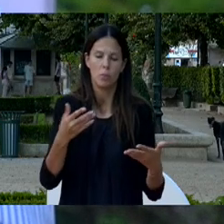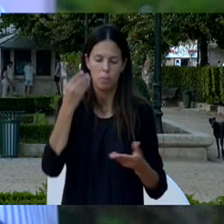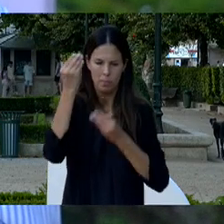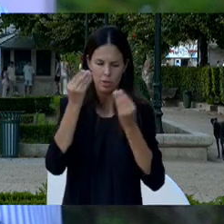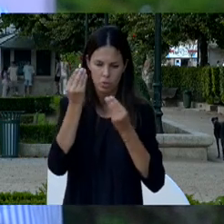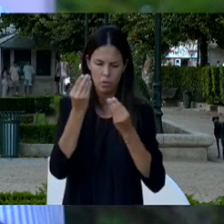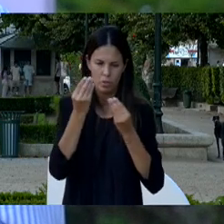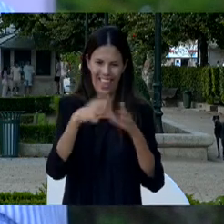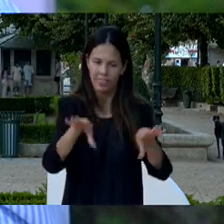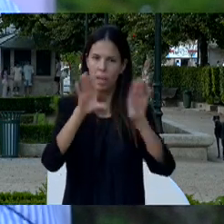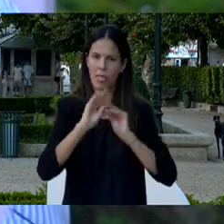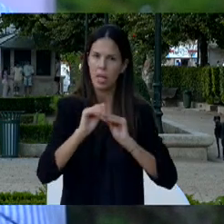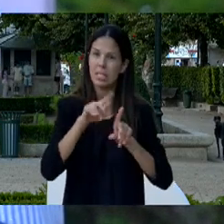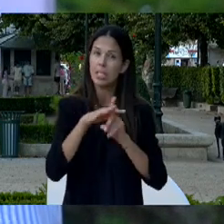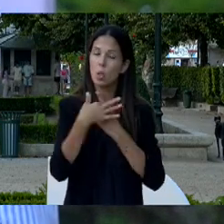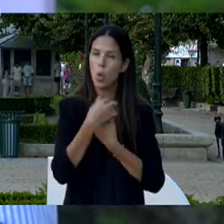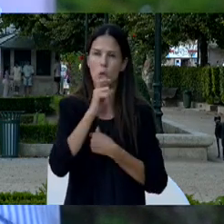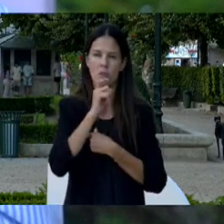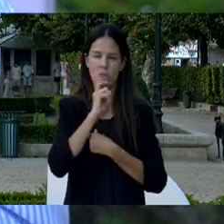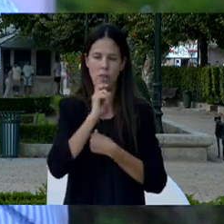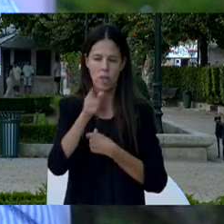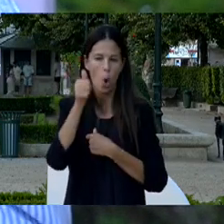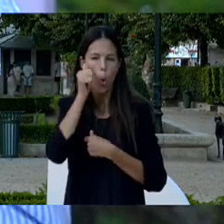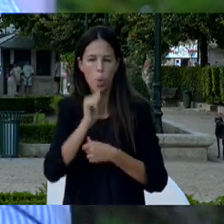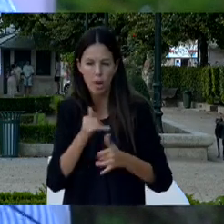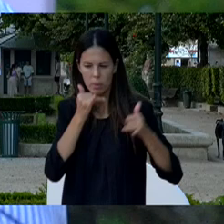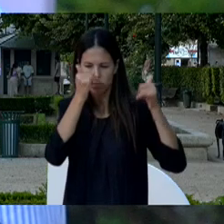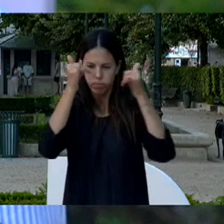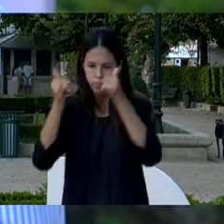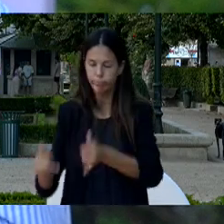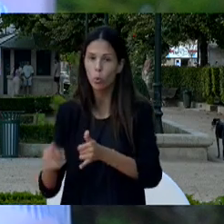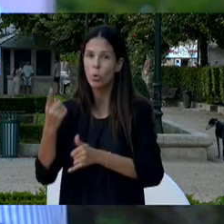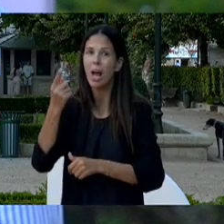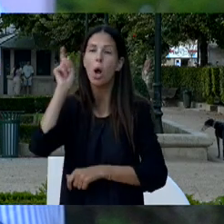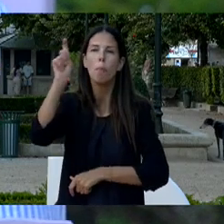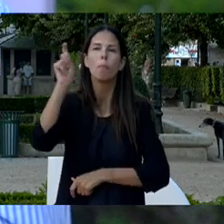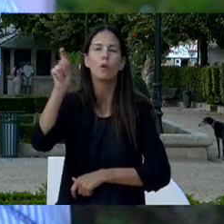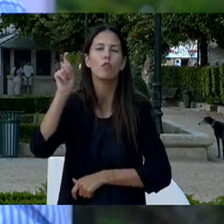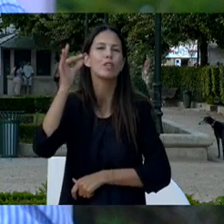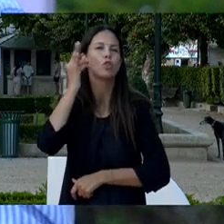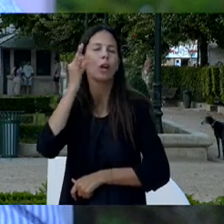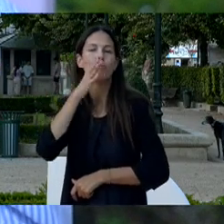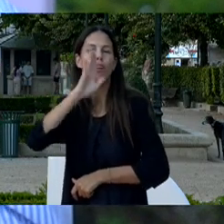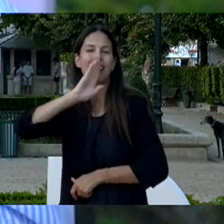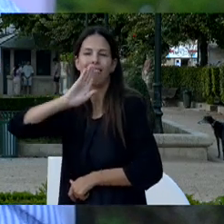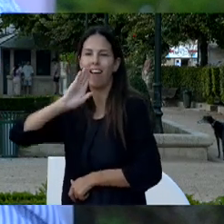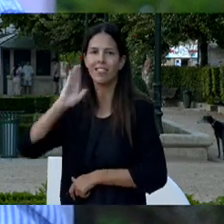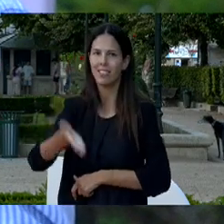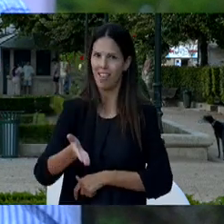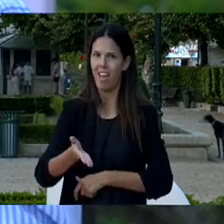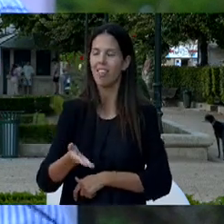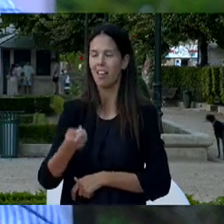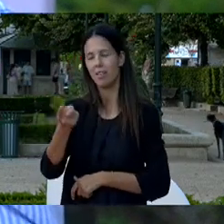que tuvo que ser chegar a Ourense, unha profesora castigada, como na terminoloxía